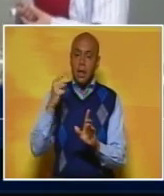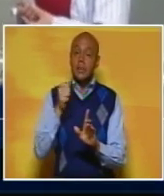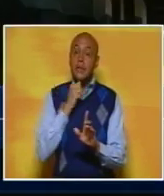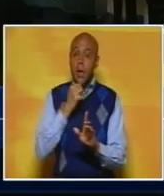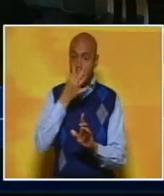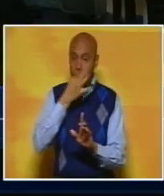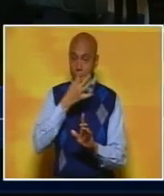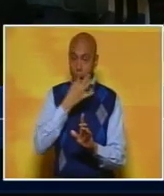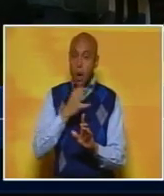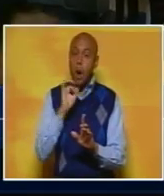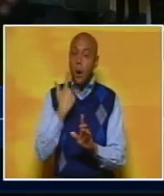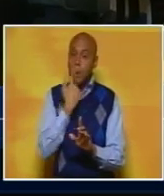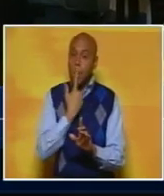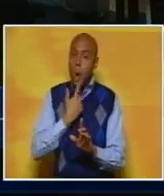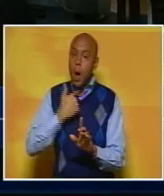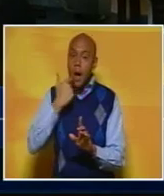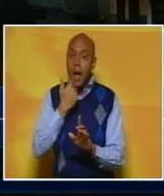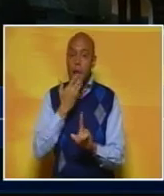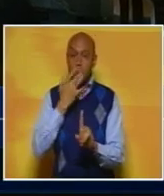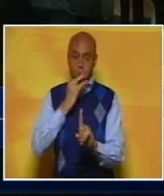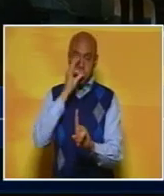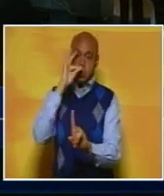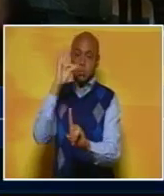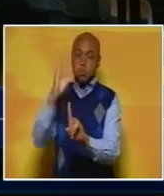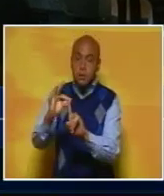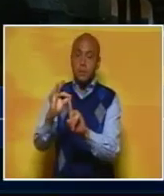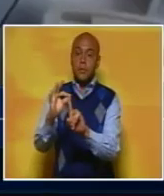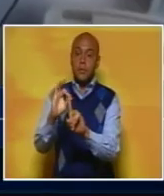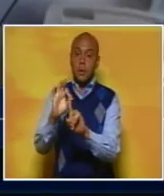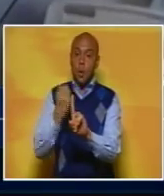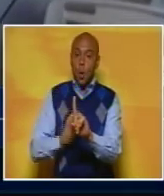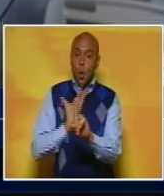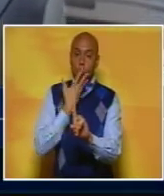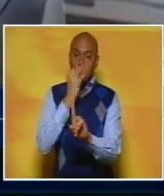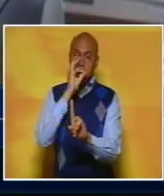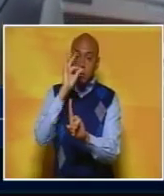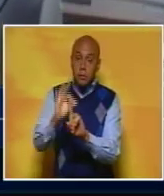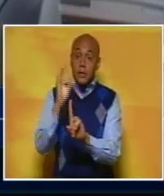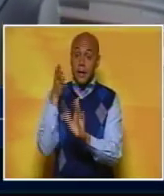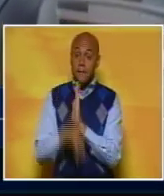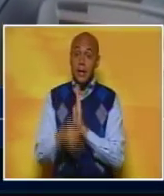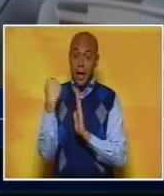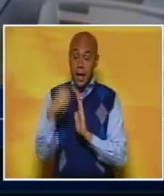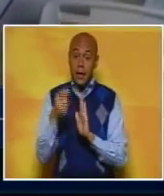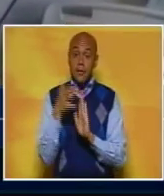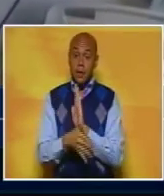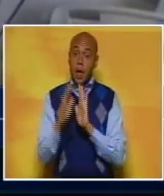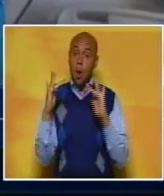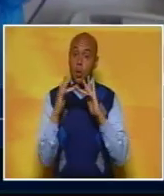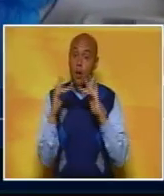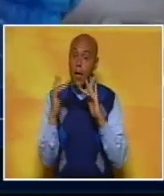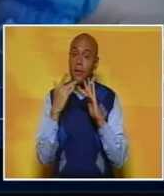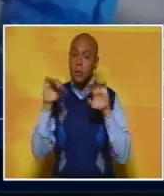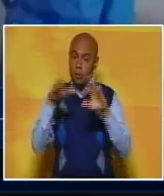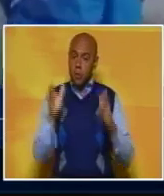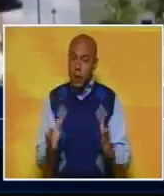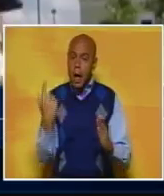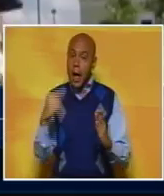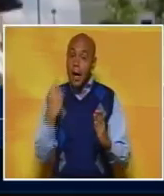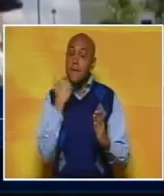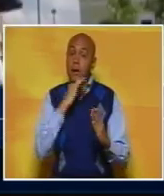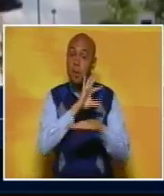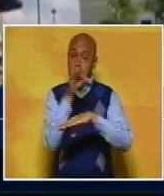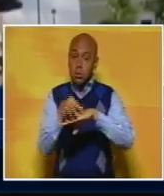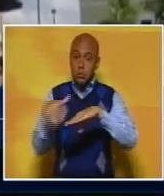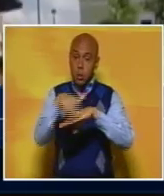de la nariz o de la boca al toser, estornudar o exhalar. También al estar en contacto con superficies contaminadas con el virus.